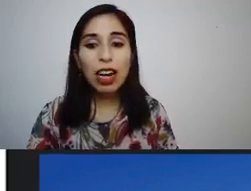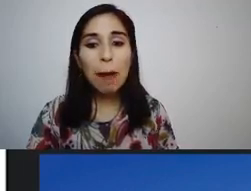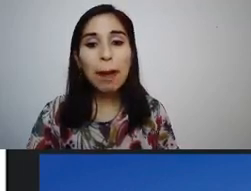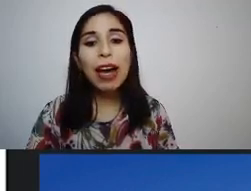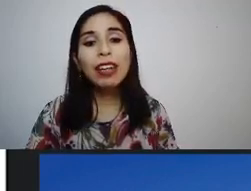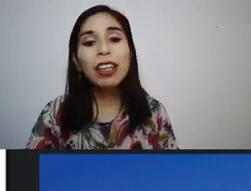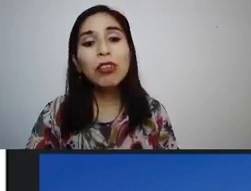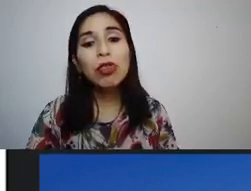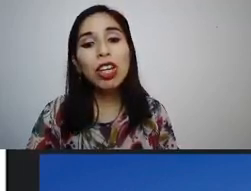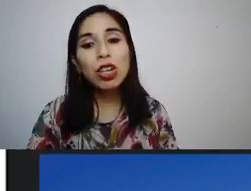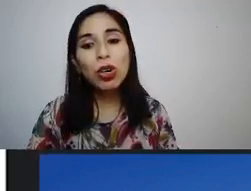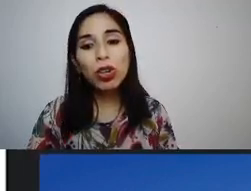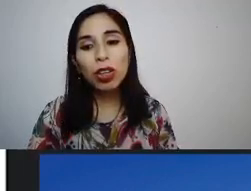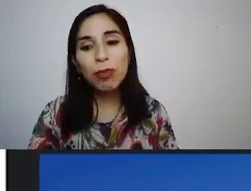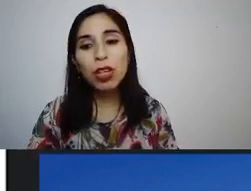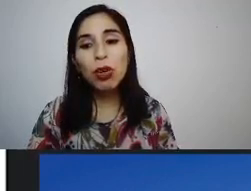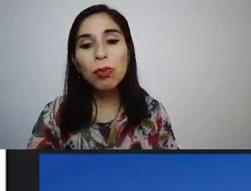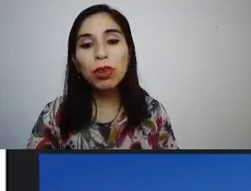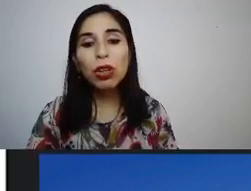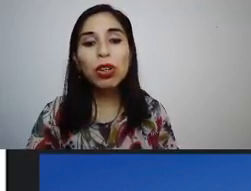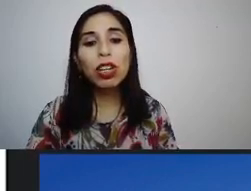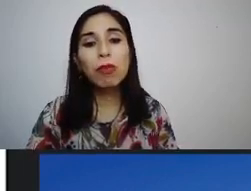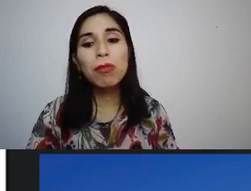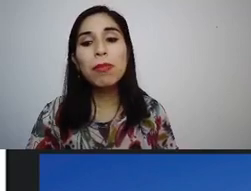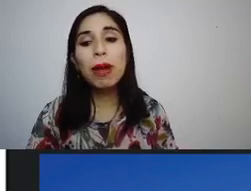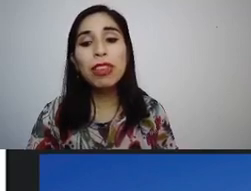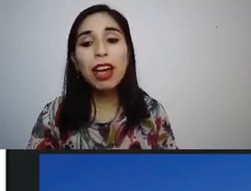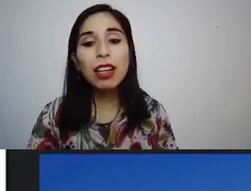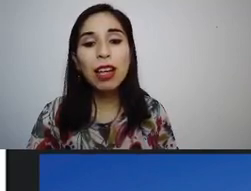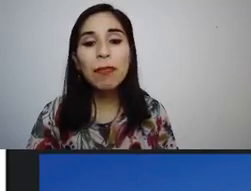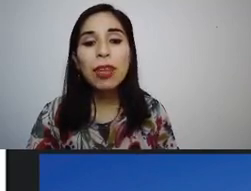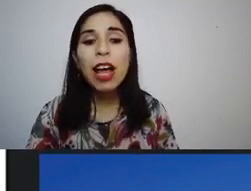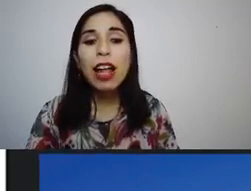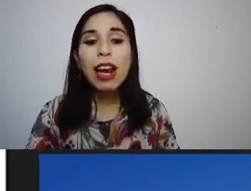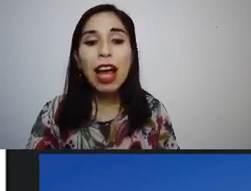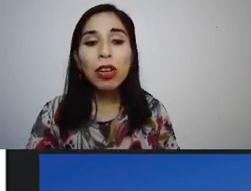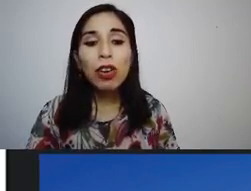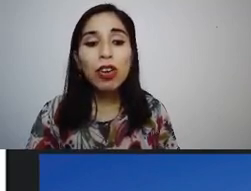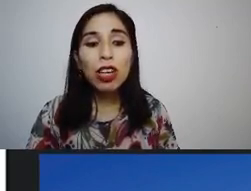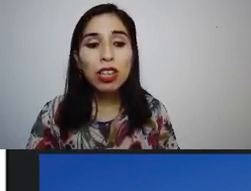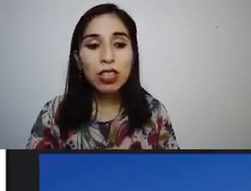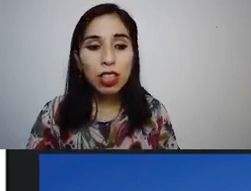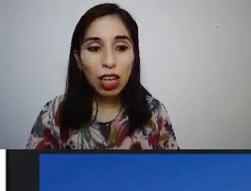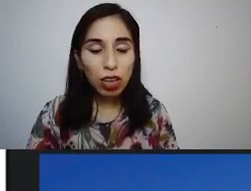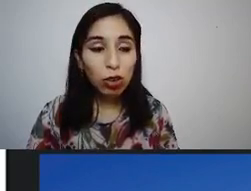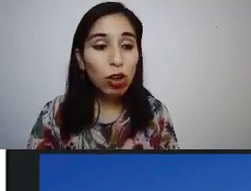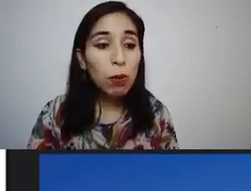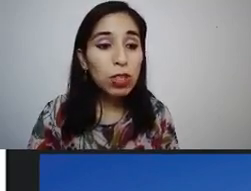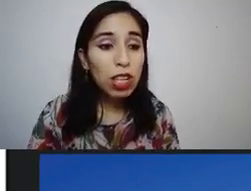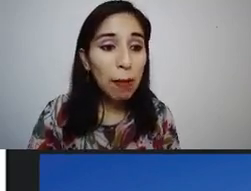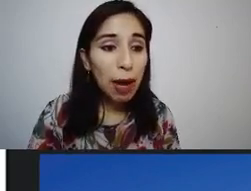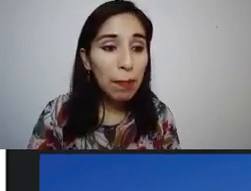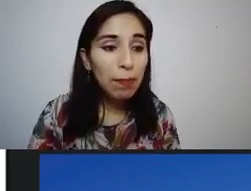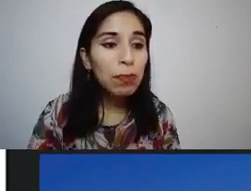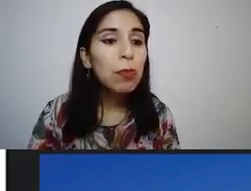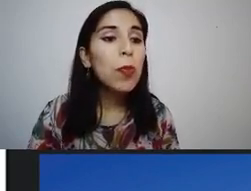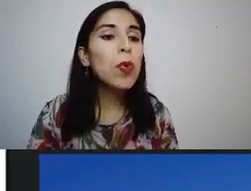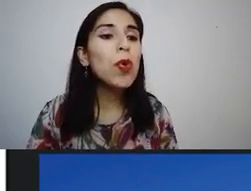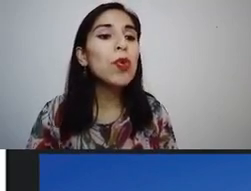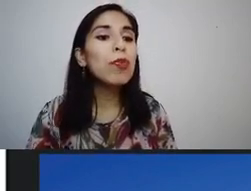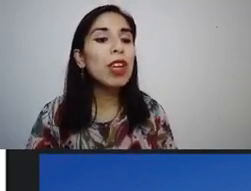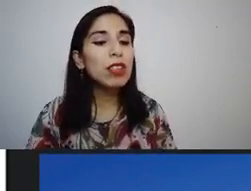decir en la parte inferior de mi computadora de mi pantalla lado izquierdo como se llama